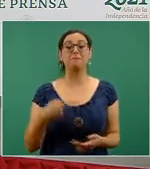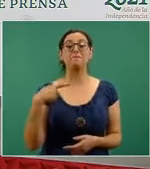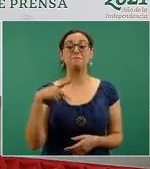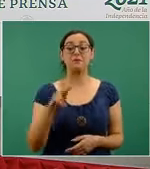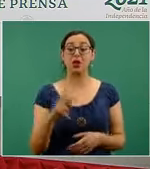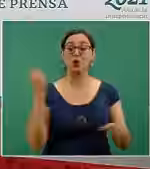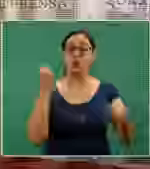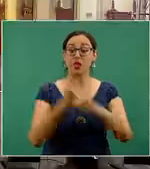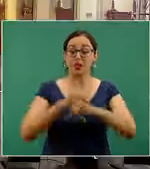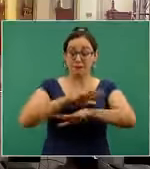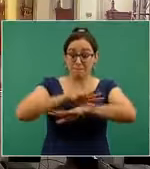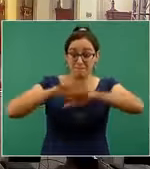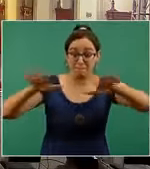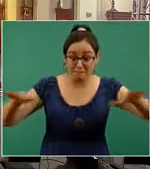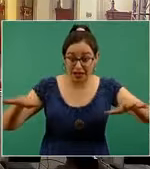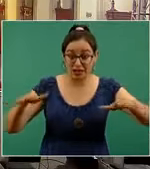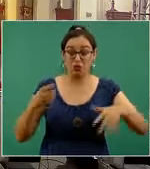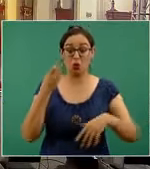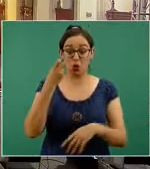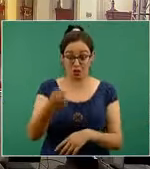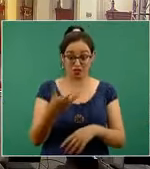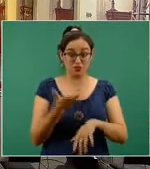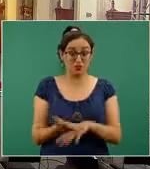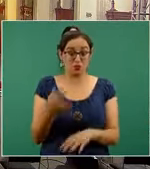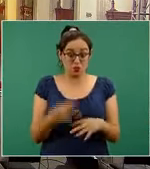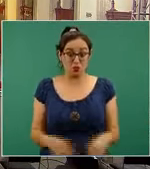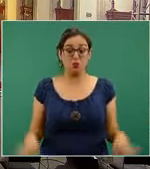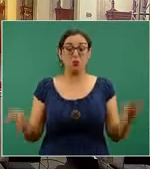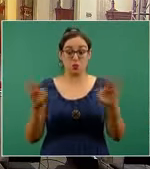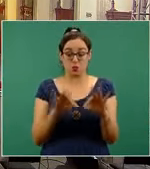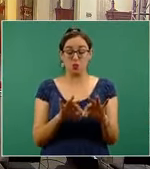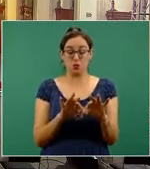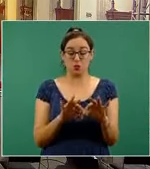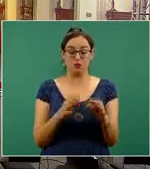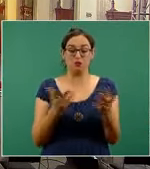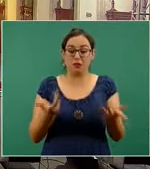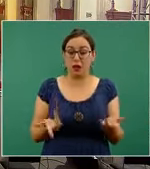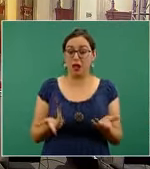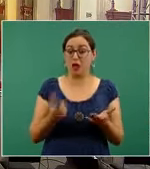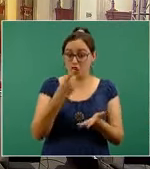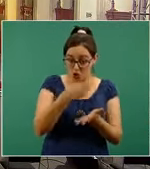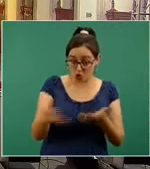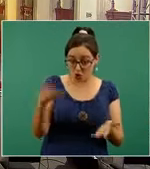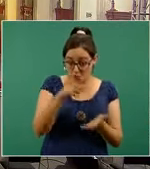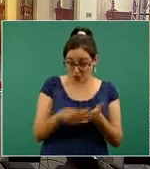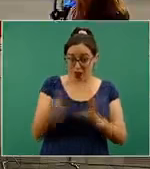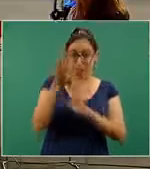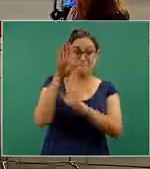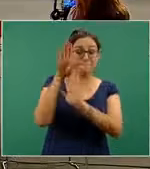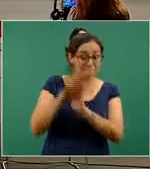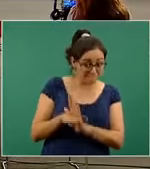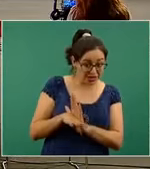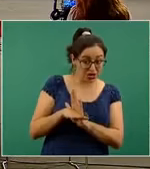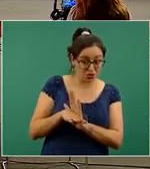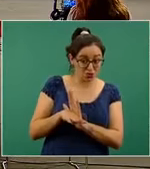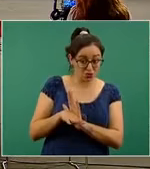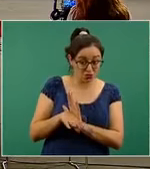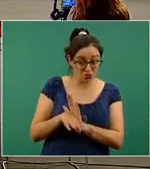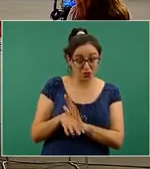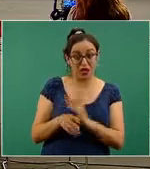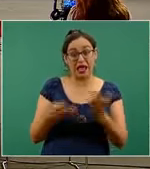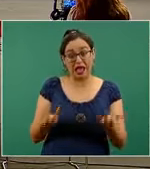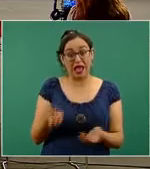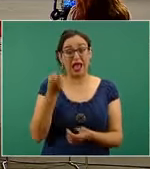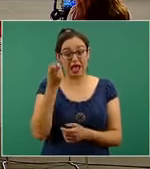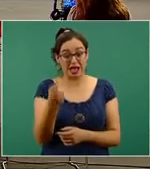de impacto, esa evaluación importante que queremos hacer, que es si hubo reducción en las compras de los alimentos de